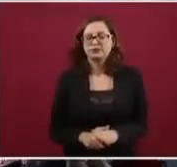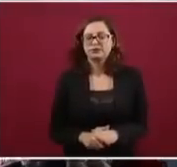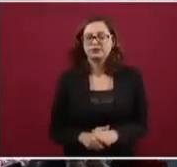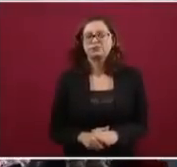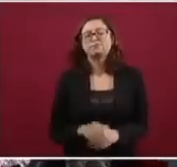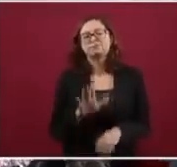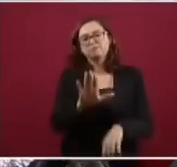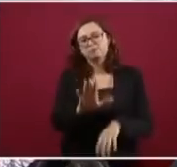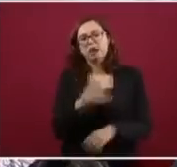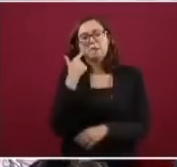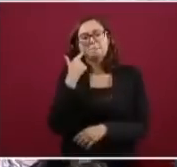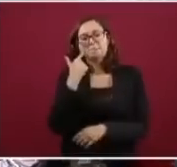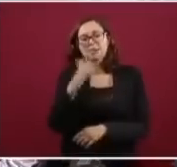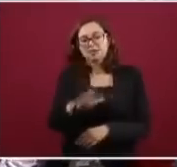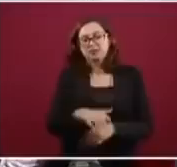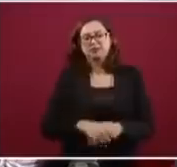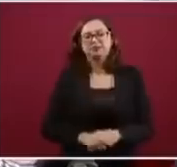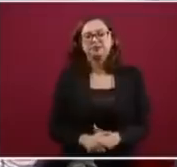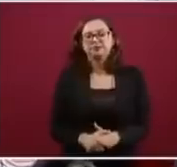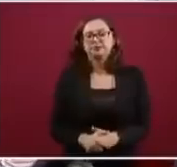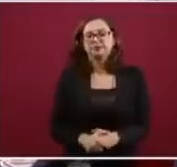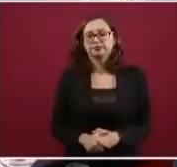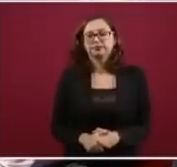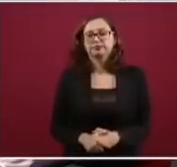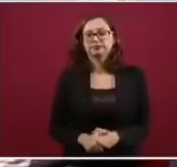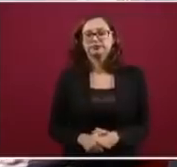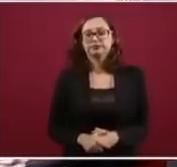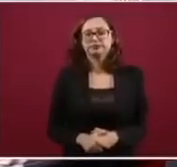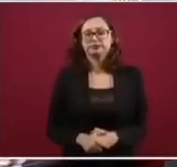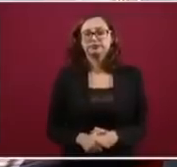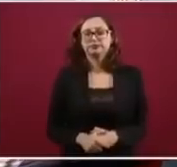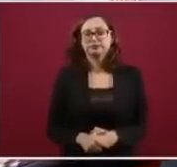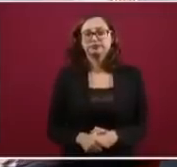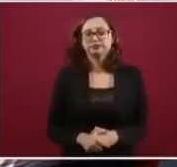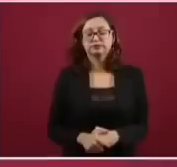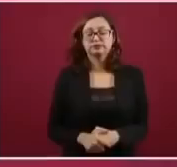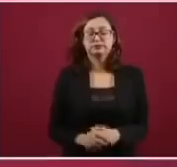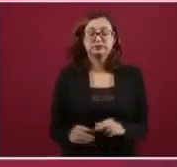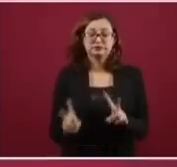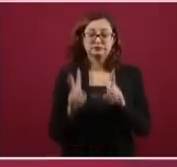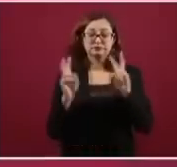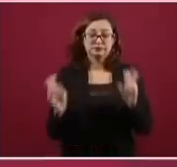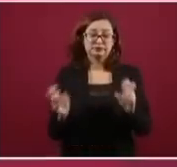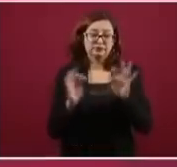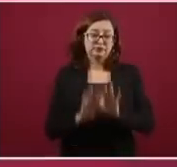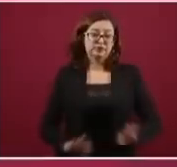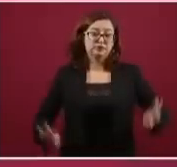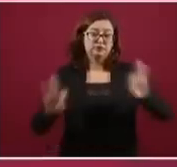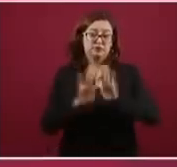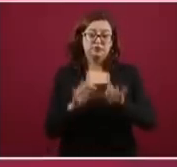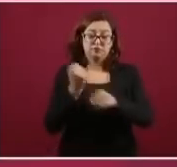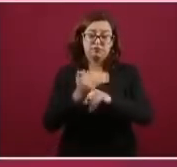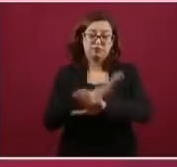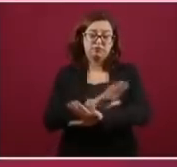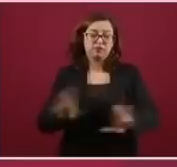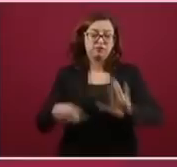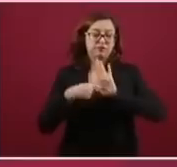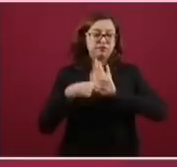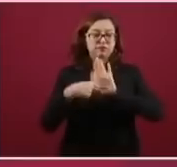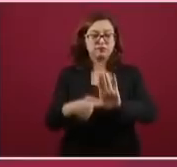miren es muy importante el dar a conocer cómo